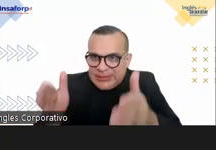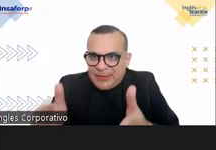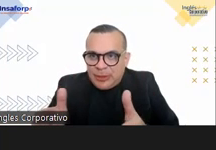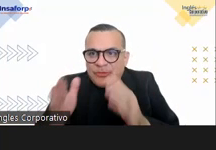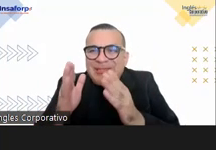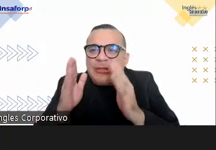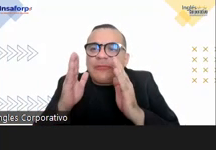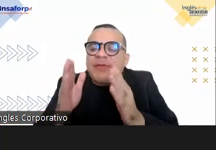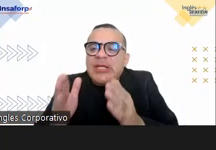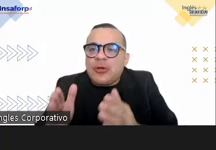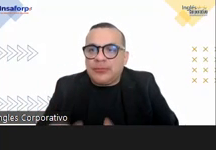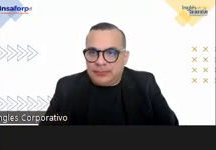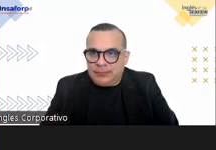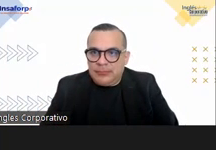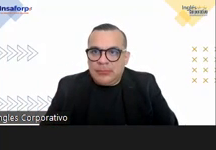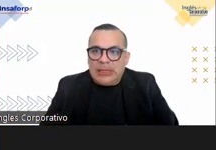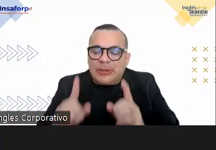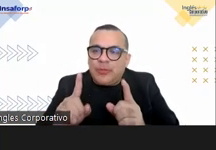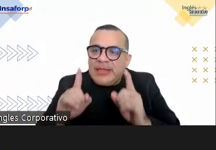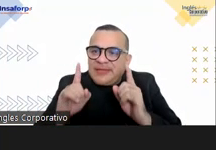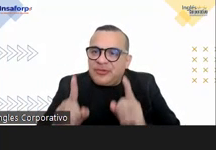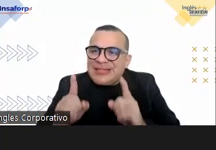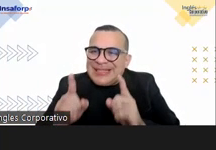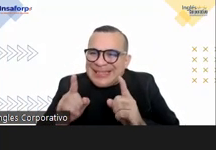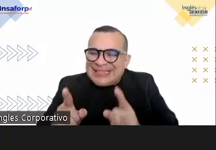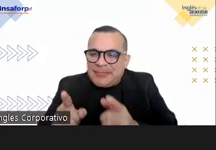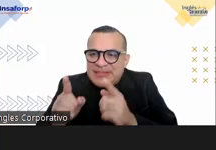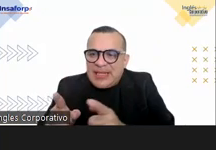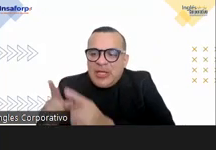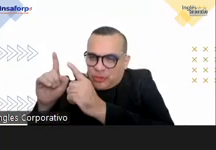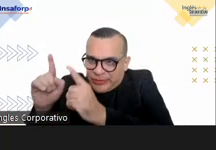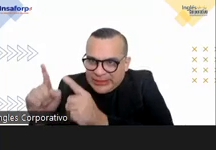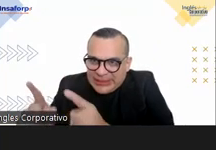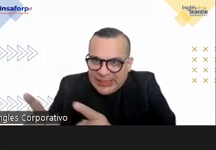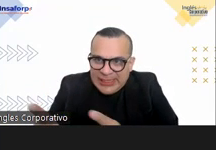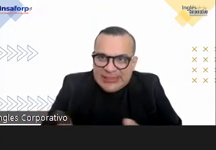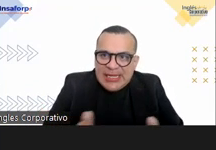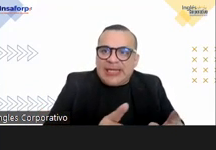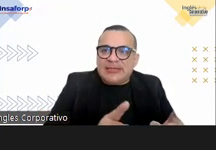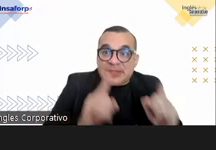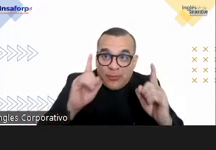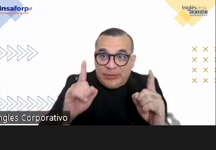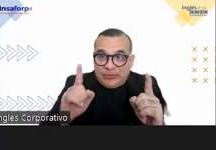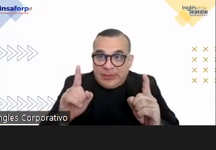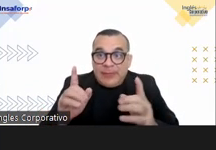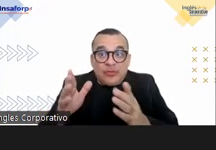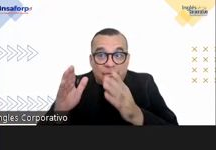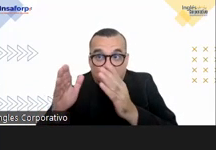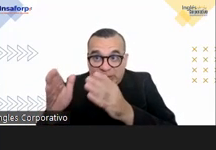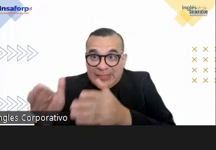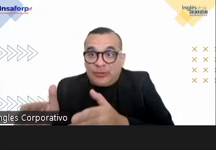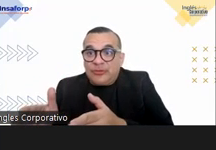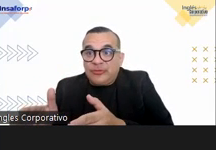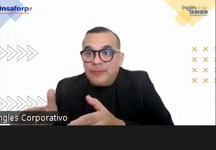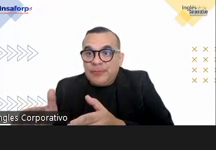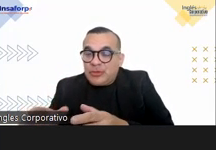Eso es lo que se vendió. Es un dato frío. La toma de decisiones tiene que estar basada sobre tres áreas. Recuerde usted, sobre